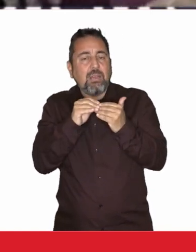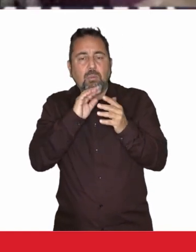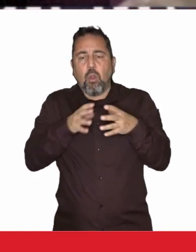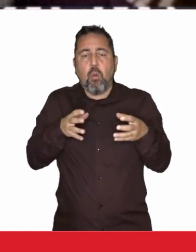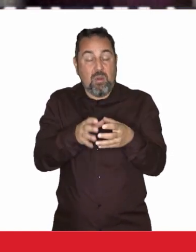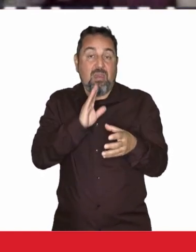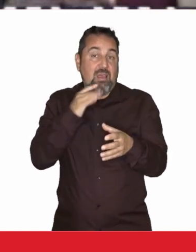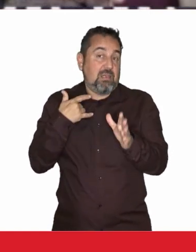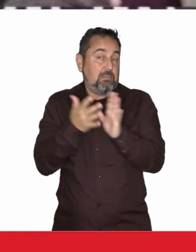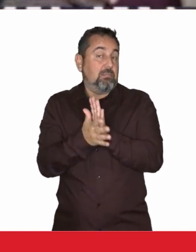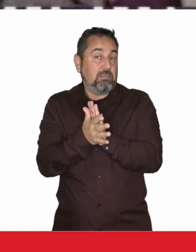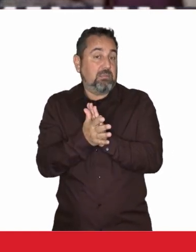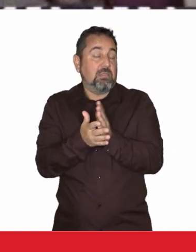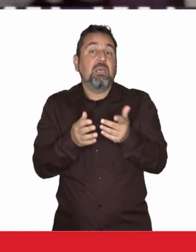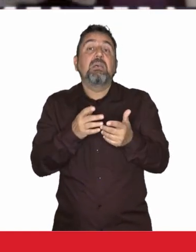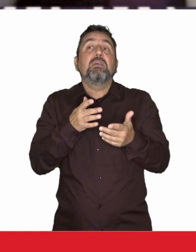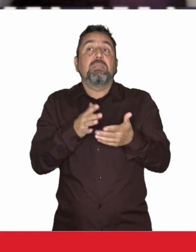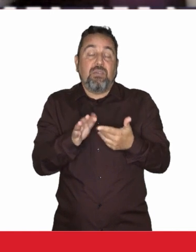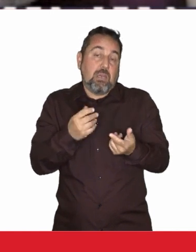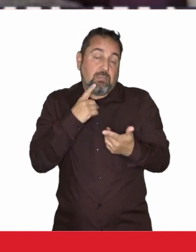cliente a través de comunidad, como os decíamos antes,